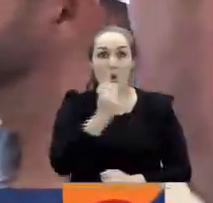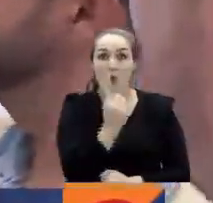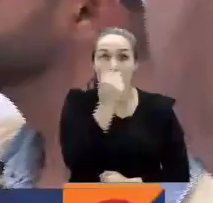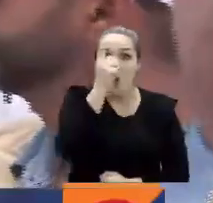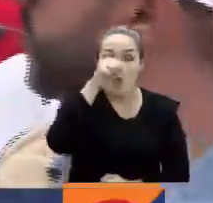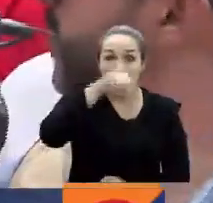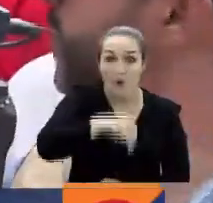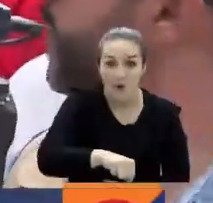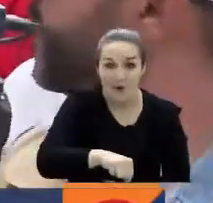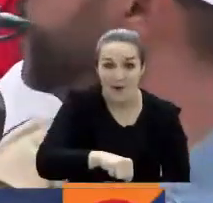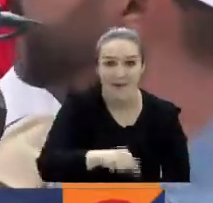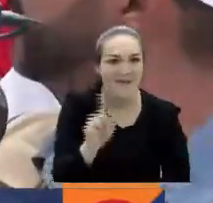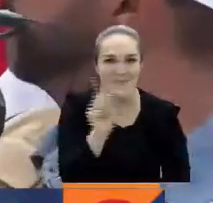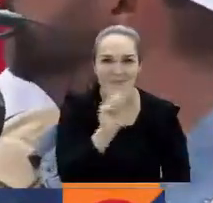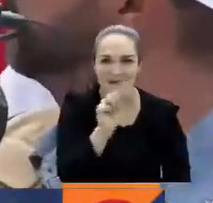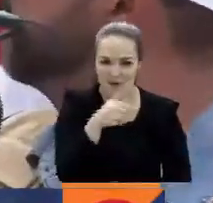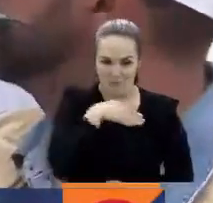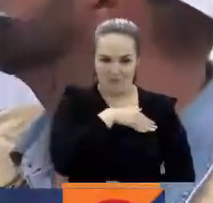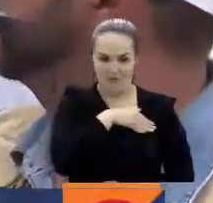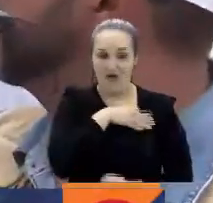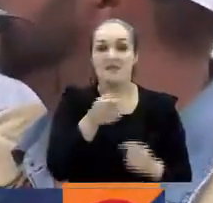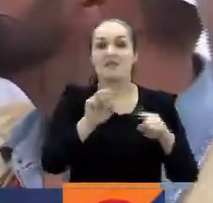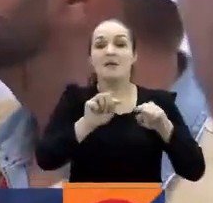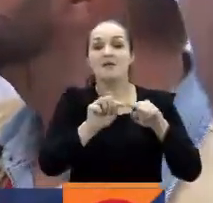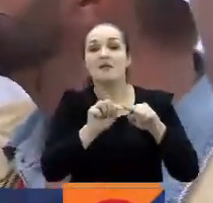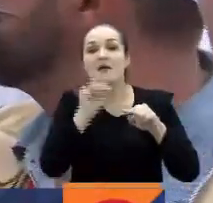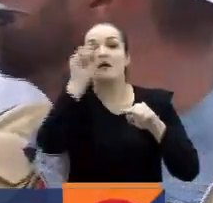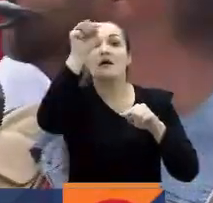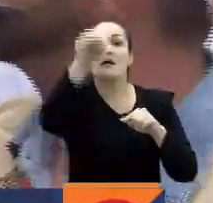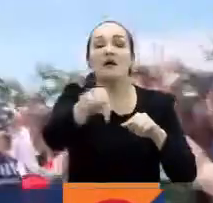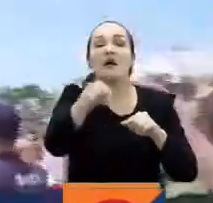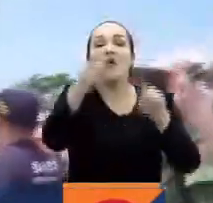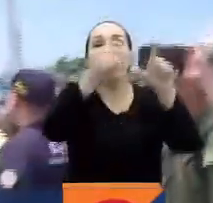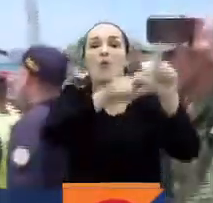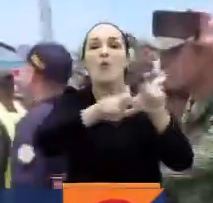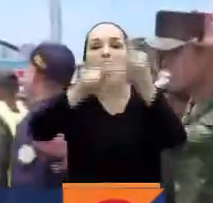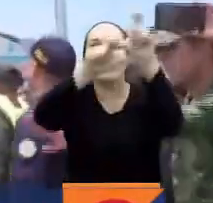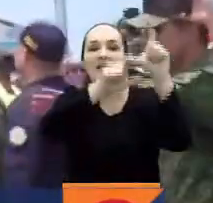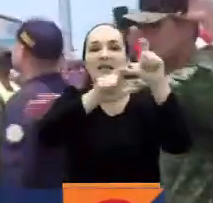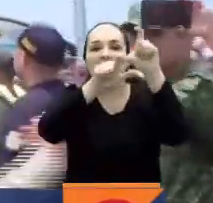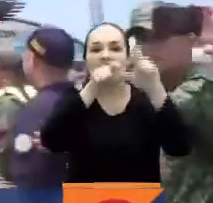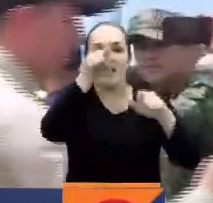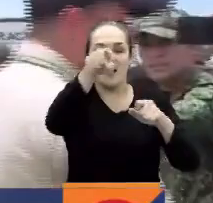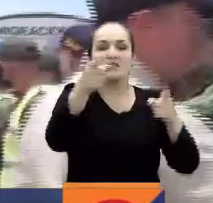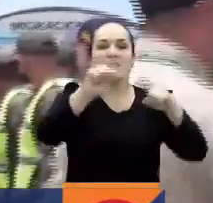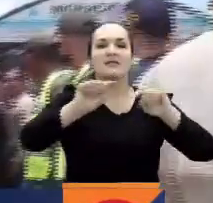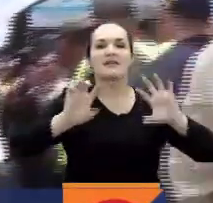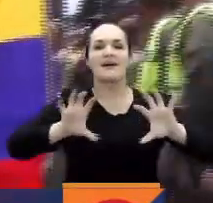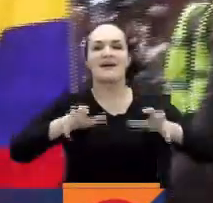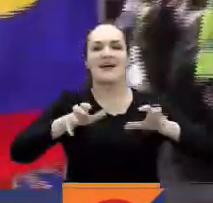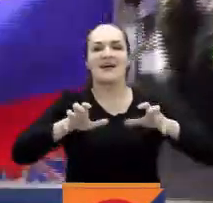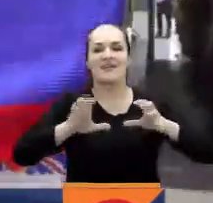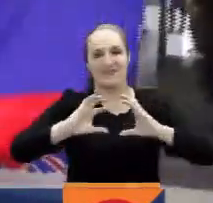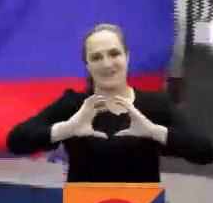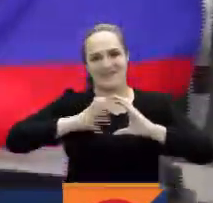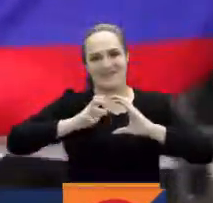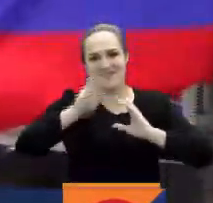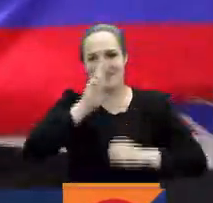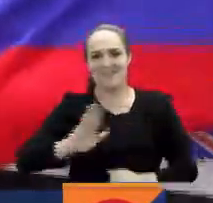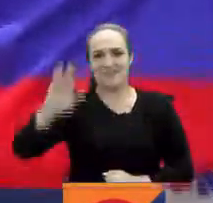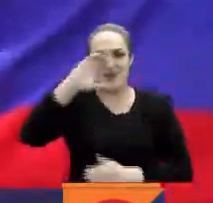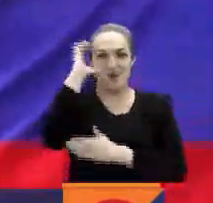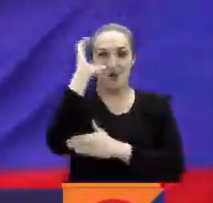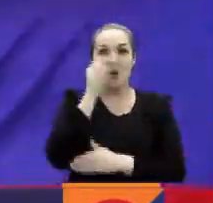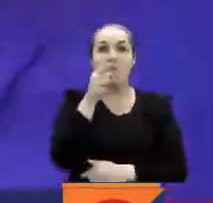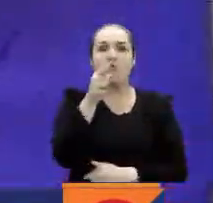Puente Internacional Simón Bolívar. También estuvimos presentes en La Guajira a través de nuestros compañeros de la Radio Nacional de Colombia, allí en